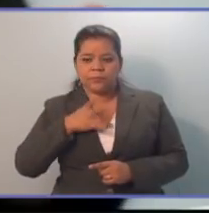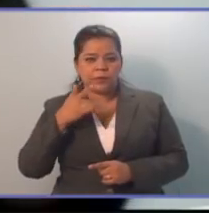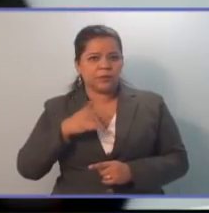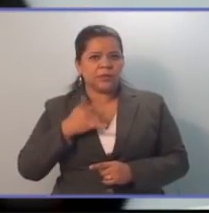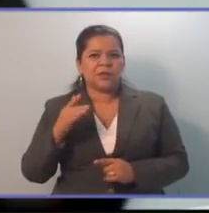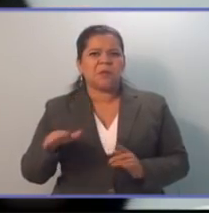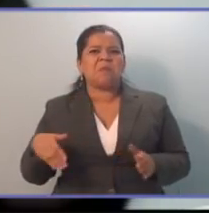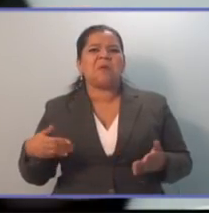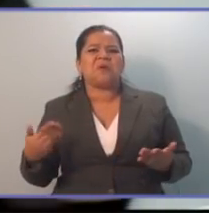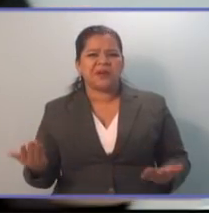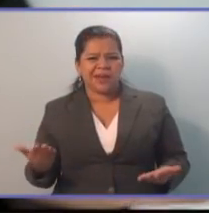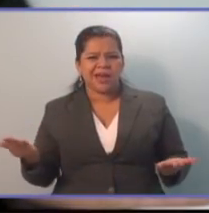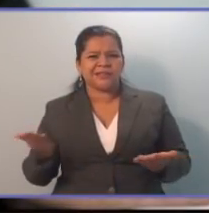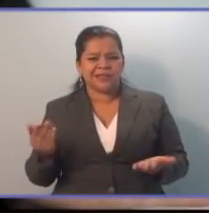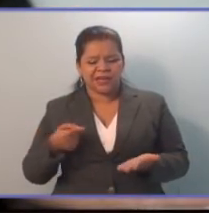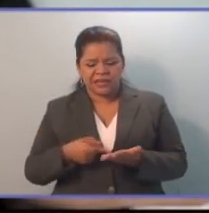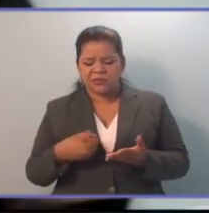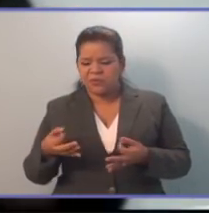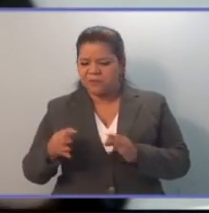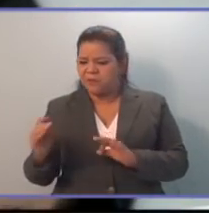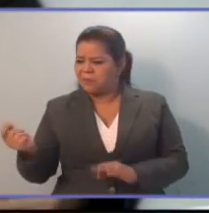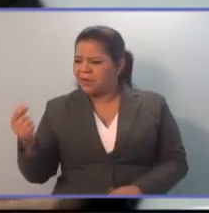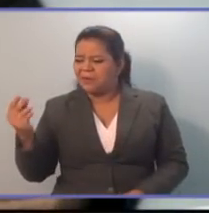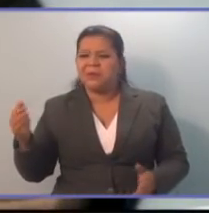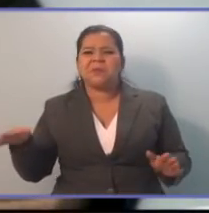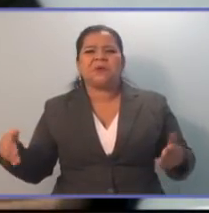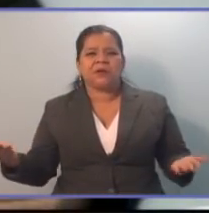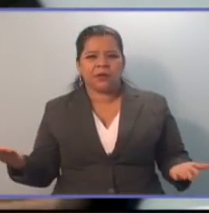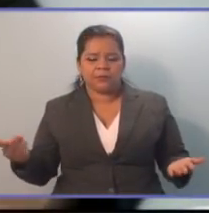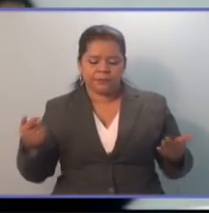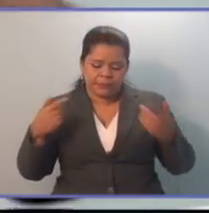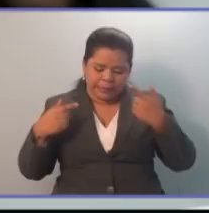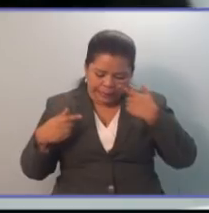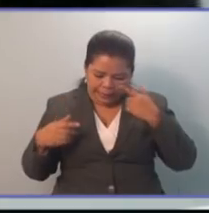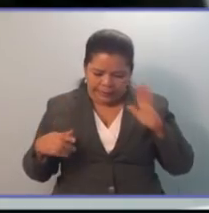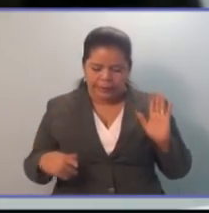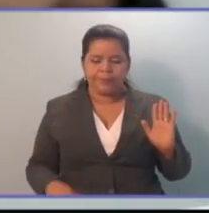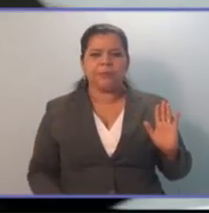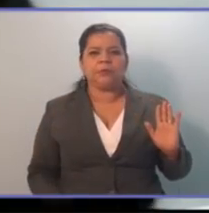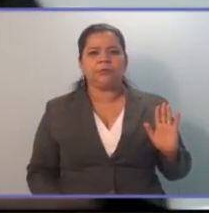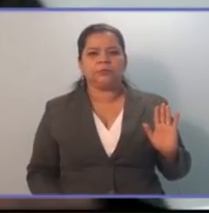por qué ser así. O sea, ejemplo,